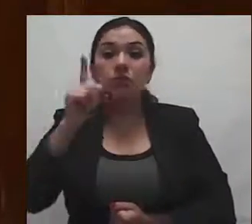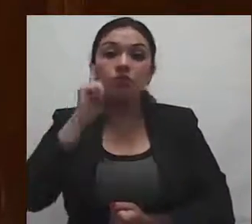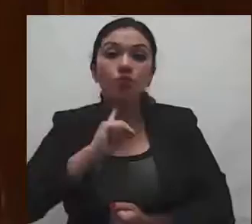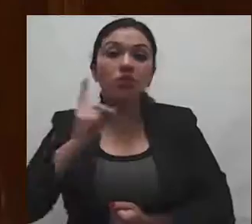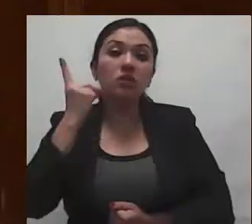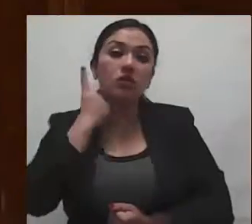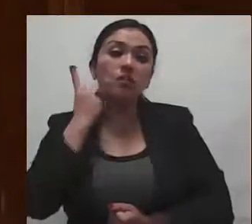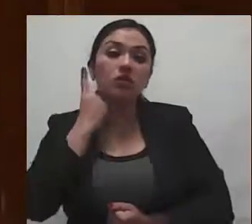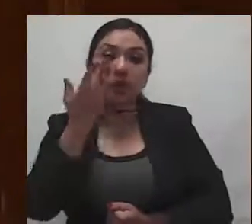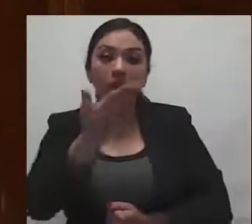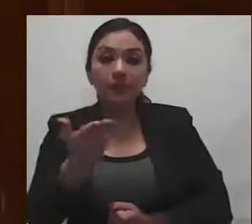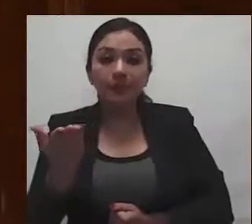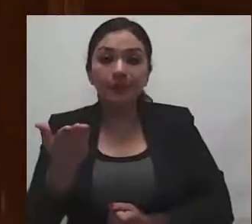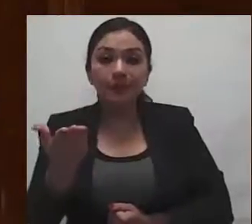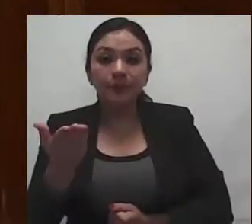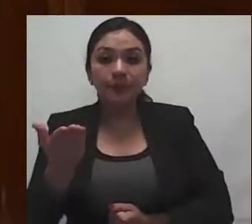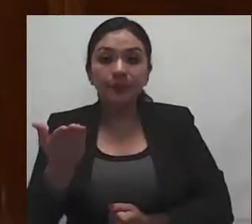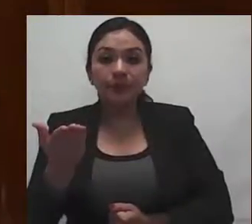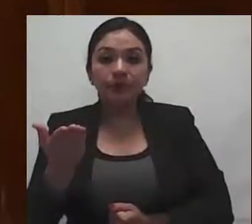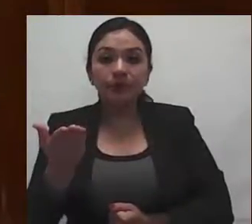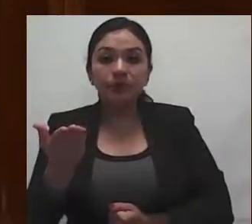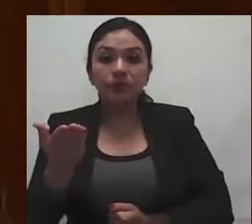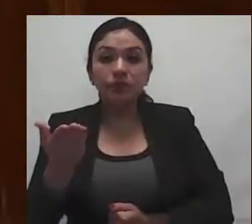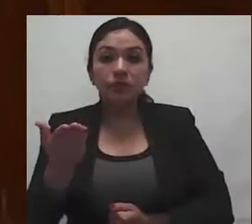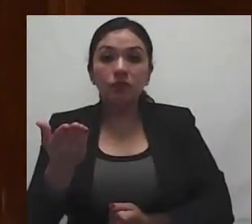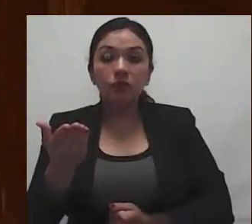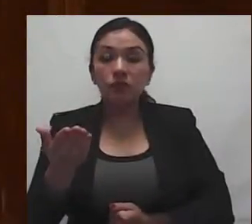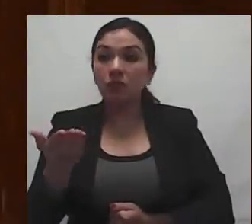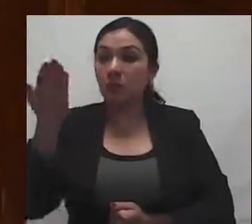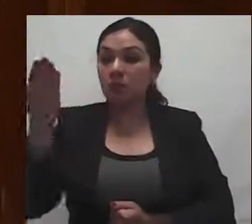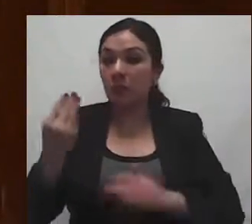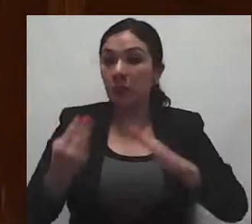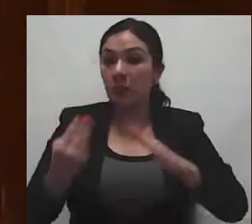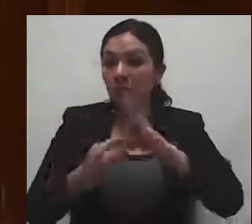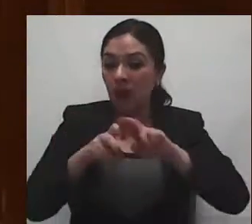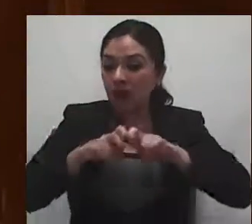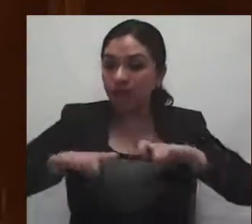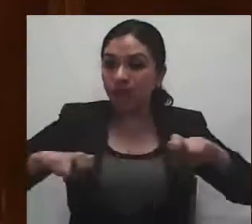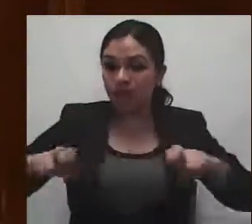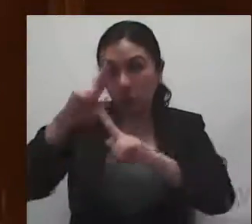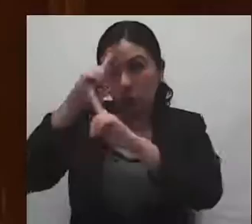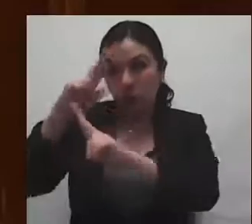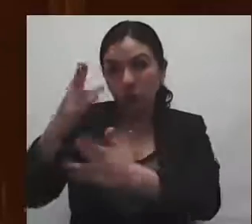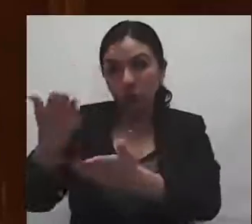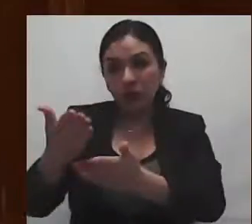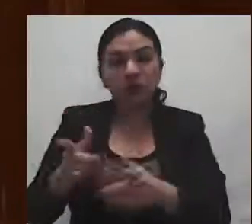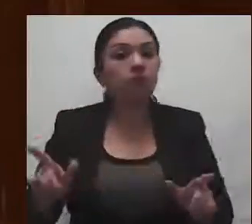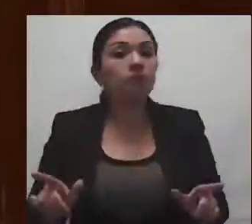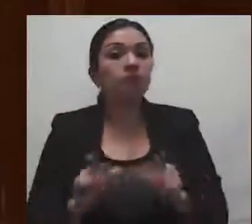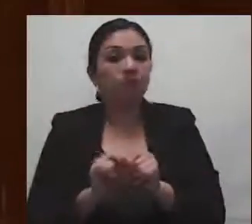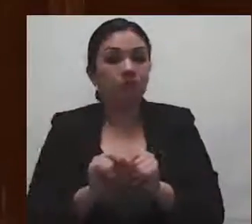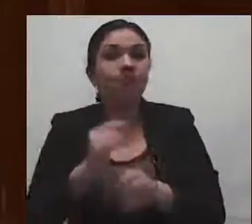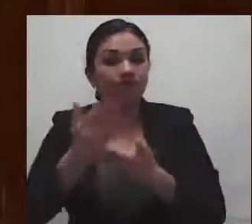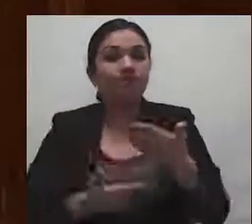diputadas, aquí la mesa, la honorable mesa, ¿es cuánto, señora presidenta? Muy amable.